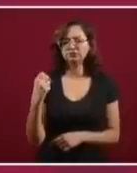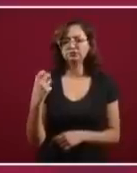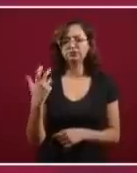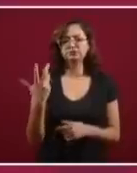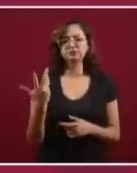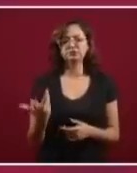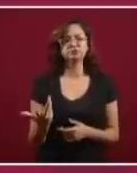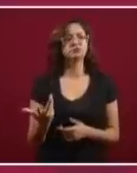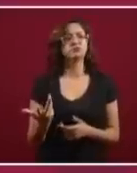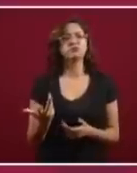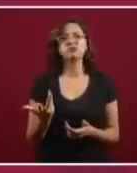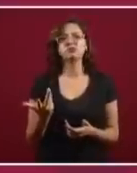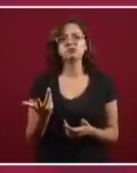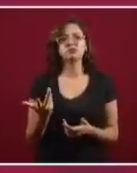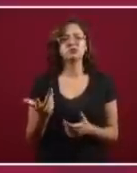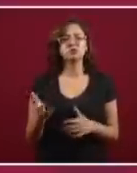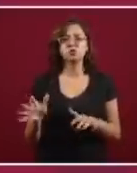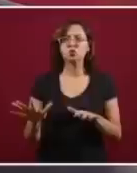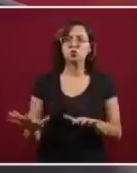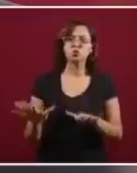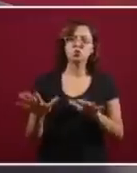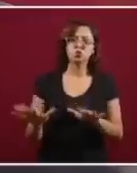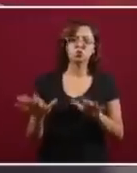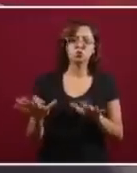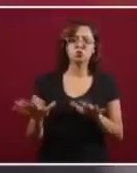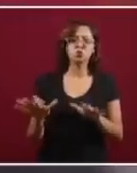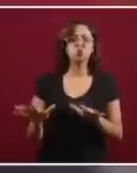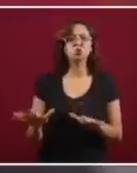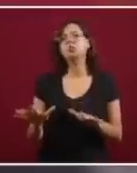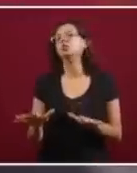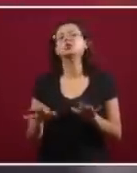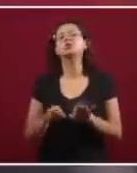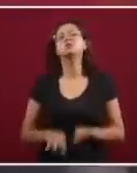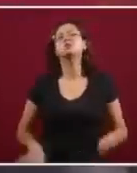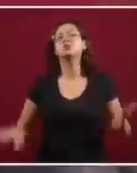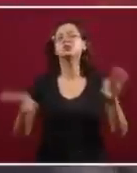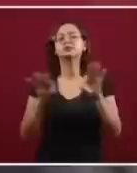así como algo fundamental